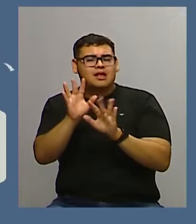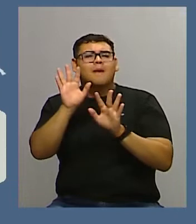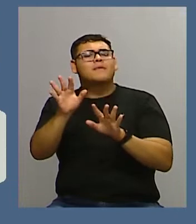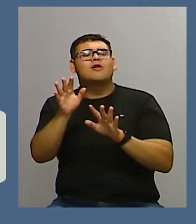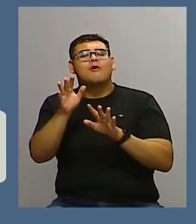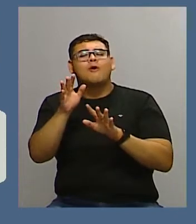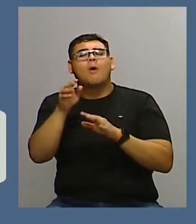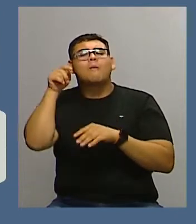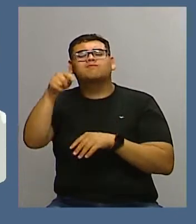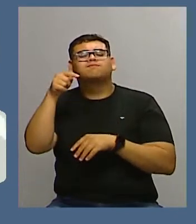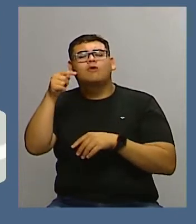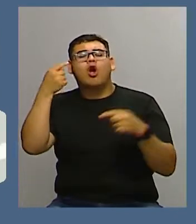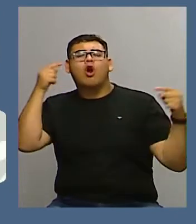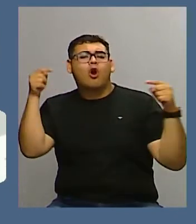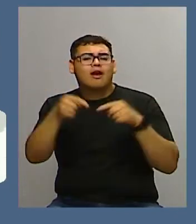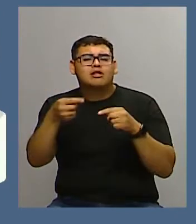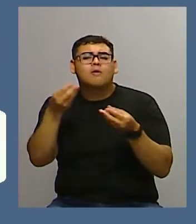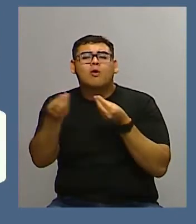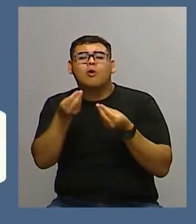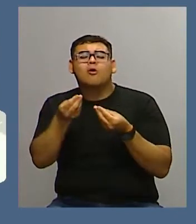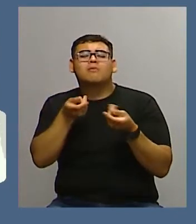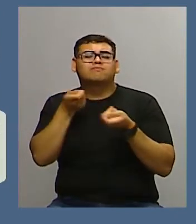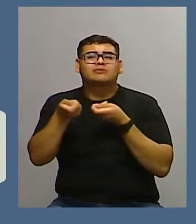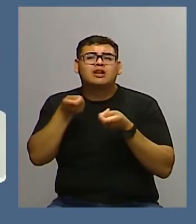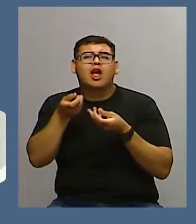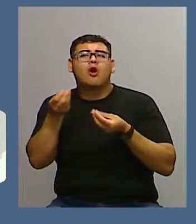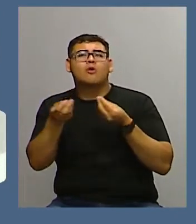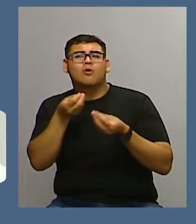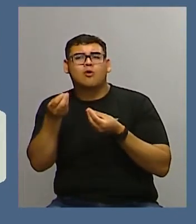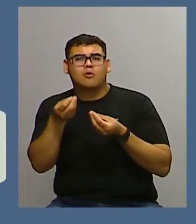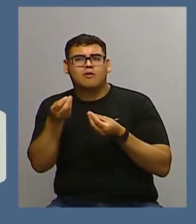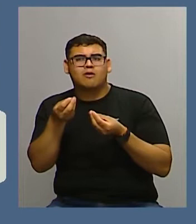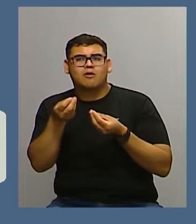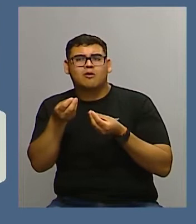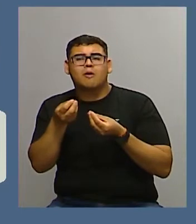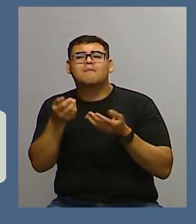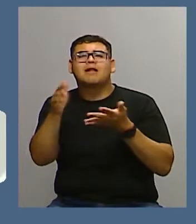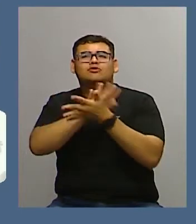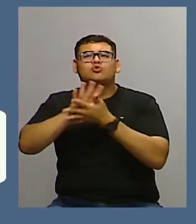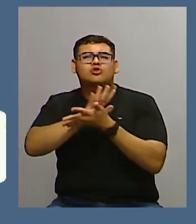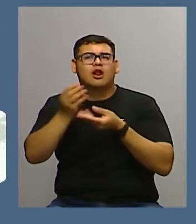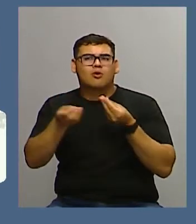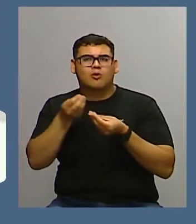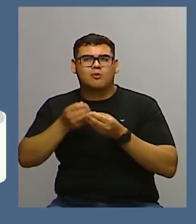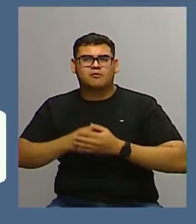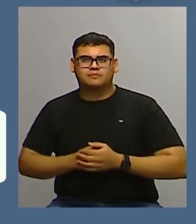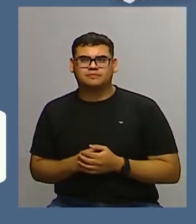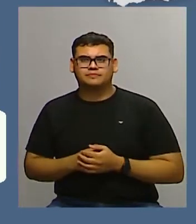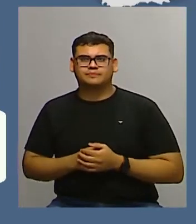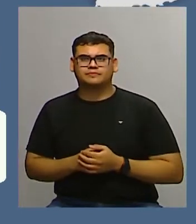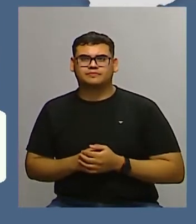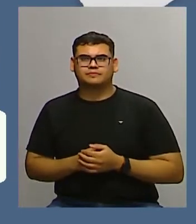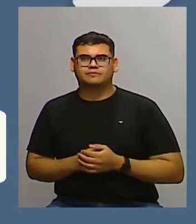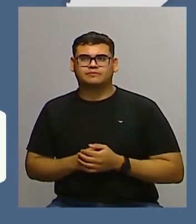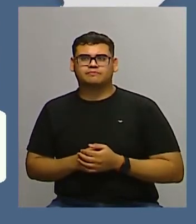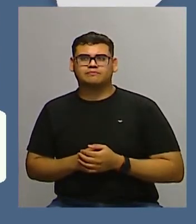o que las medidas que se barajan, que surjan a partir de esta cumbre, para la reparación? Bien, en realidad no